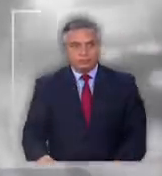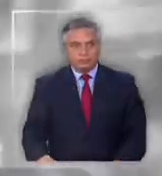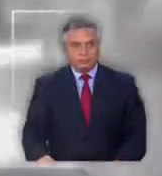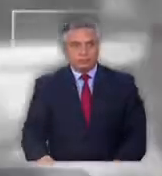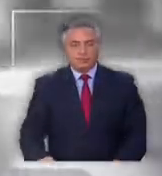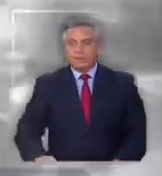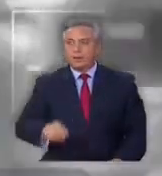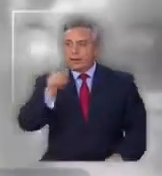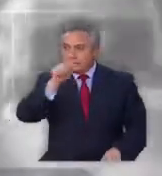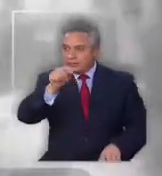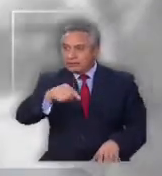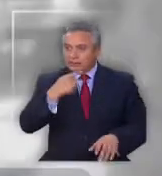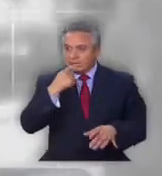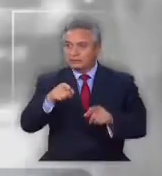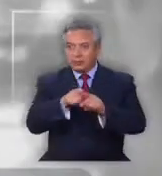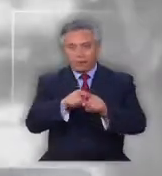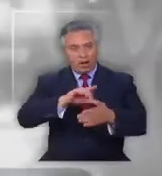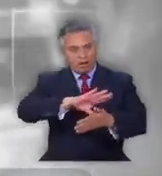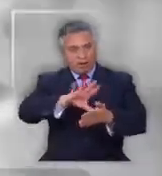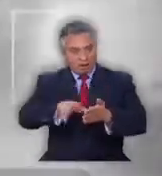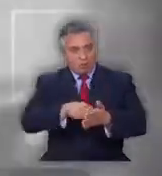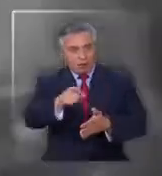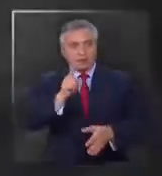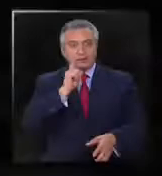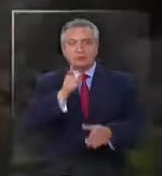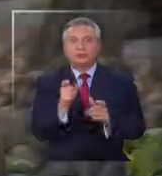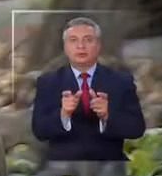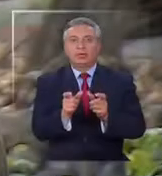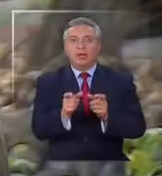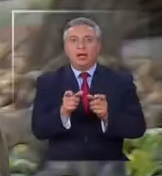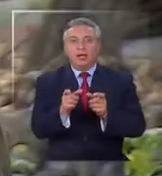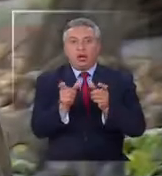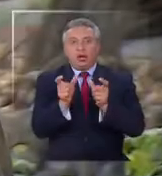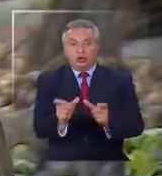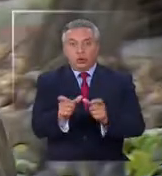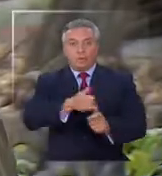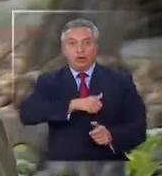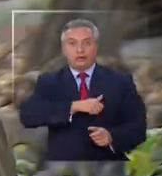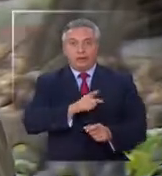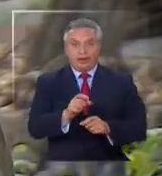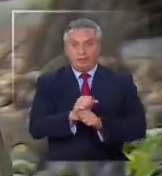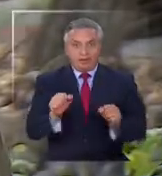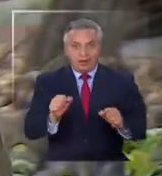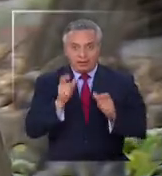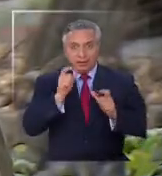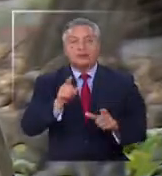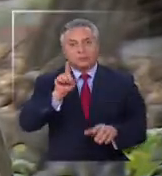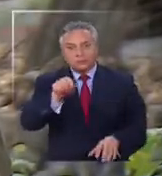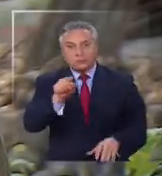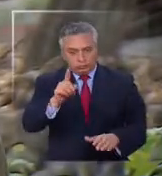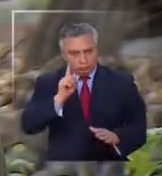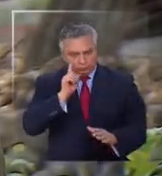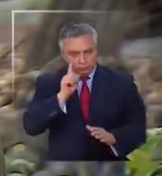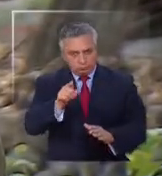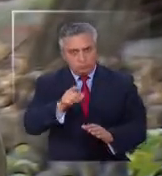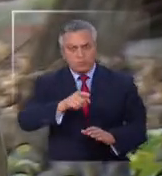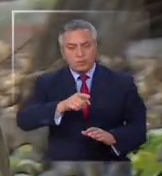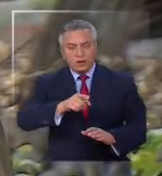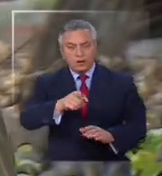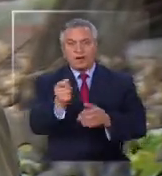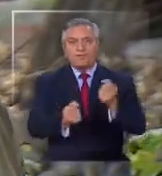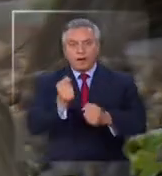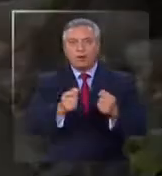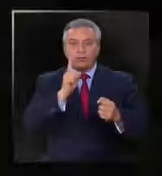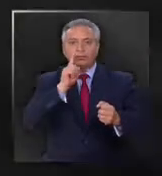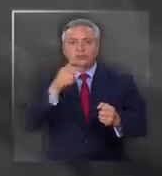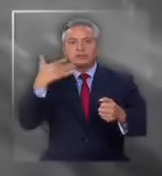Este gran trayecto que realizan los delincuentes con el objeto de eludir el control policial, se logró en primera instancia generar un seguimiento respecto a un vehículo el cual mantenía un encargo